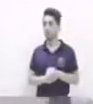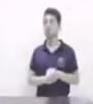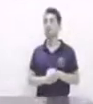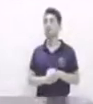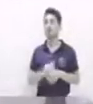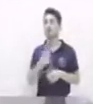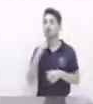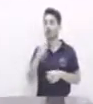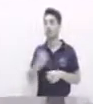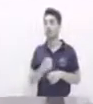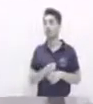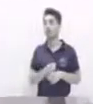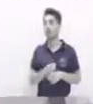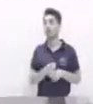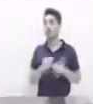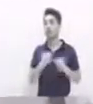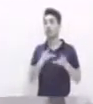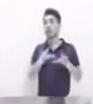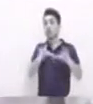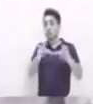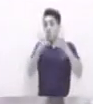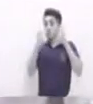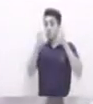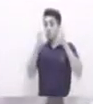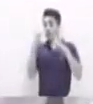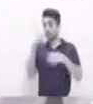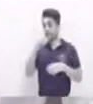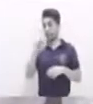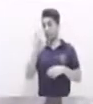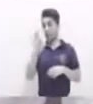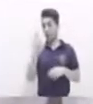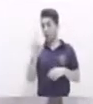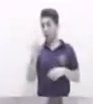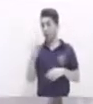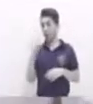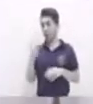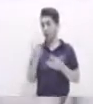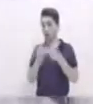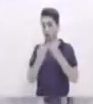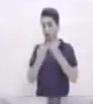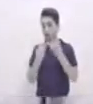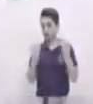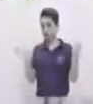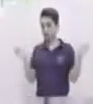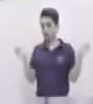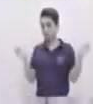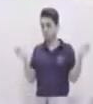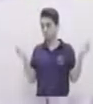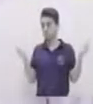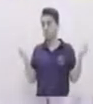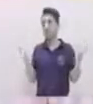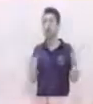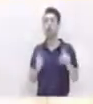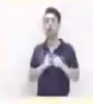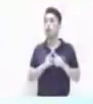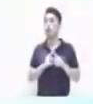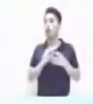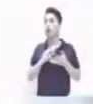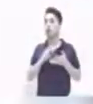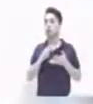Y durante el proceso de secado se va a producir una